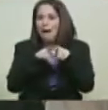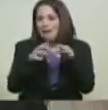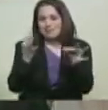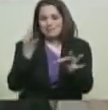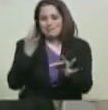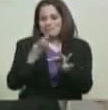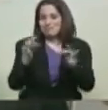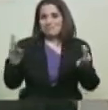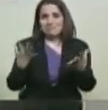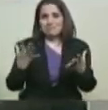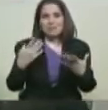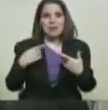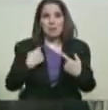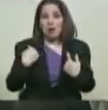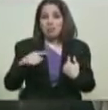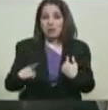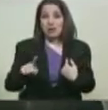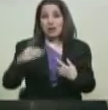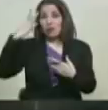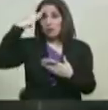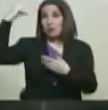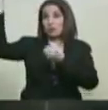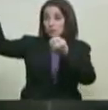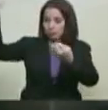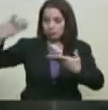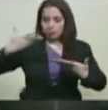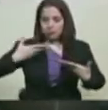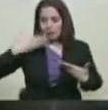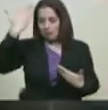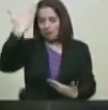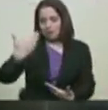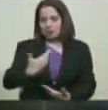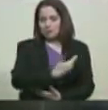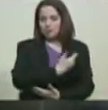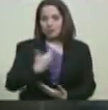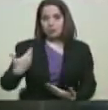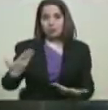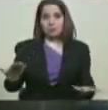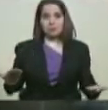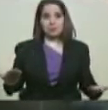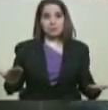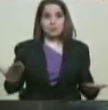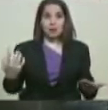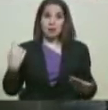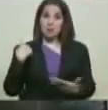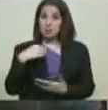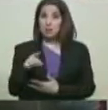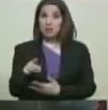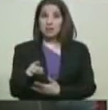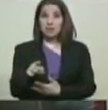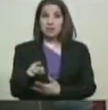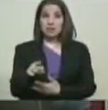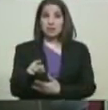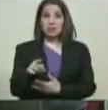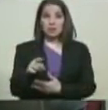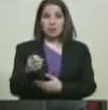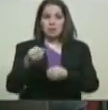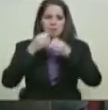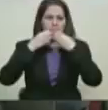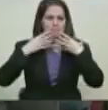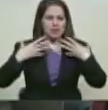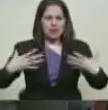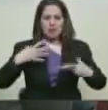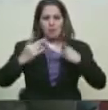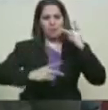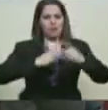afortunadamente, con la bendición de Dios, Padre Todo Creador, vamos a tener un hermoso proceso